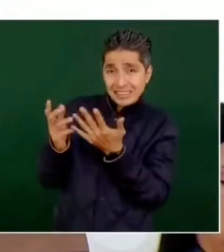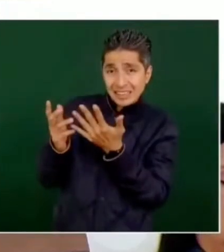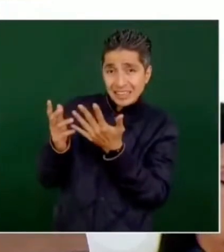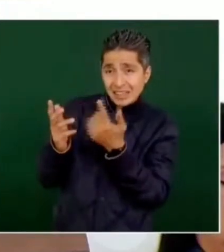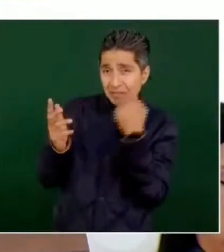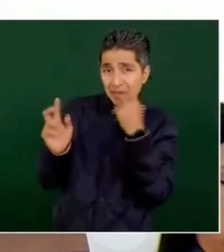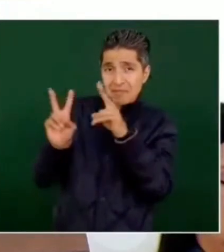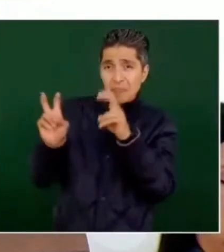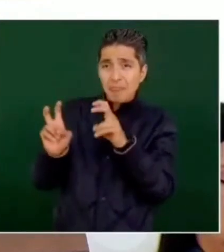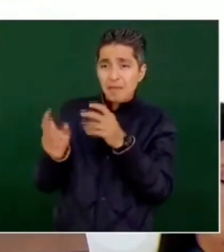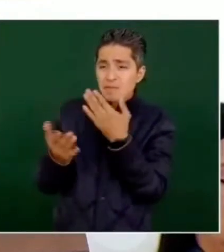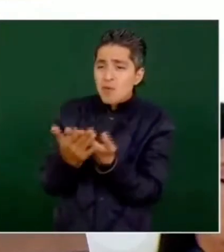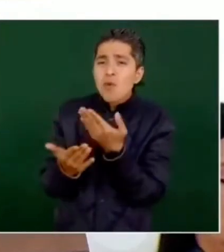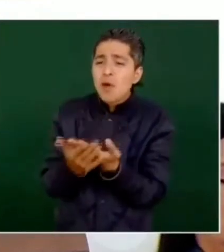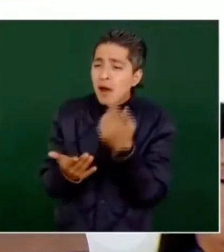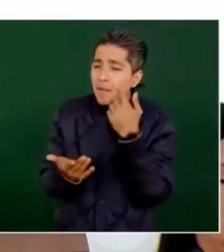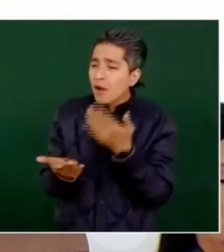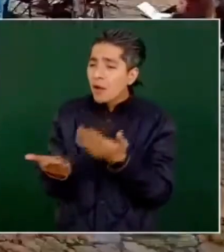sin prueba,